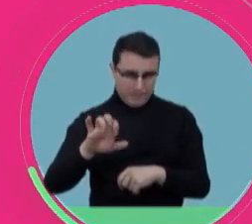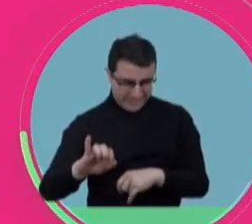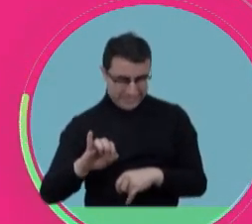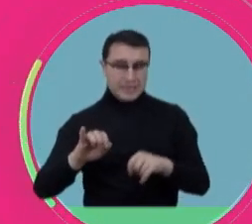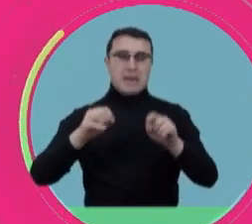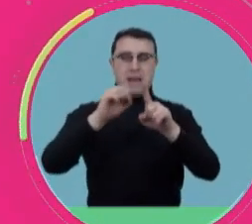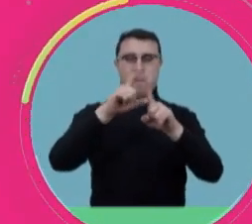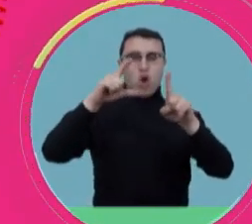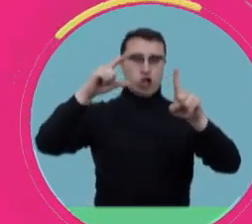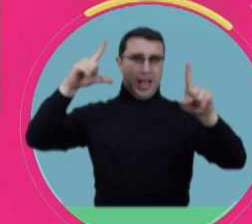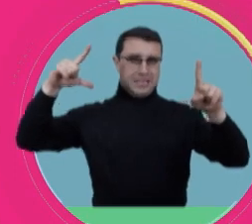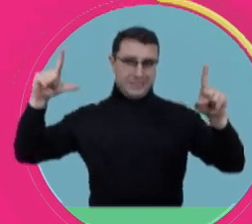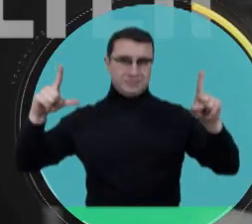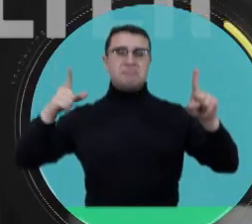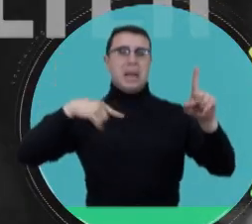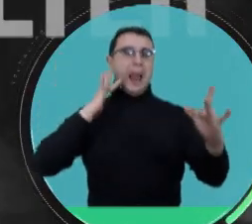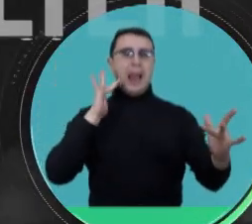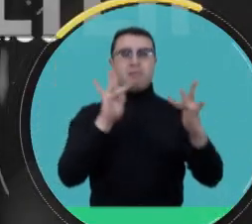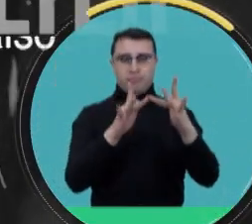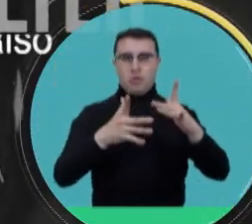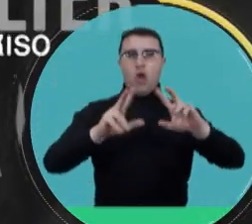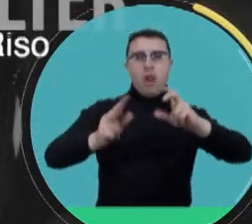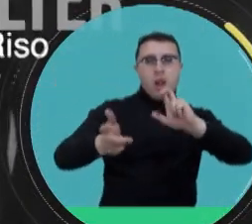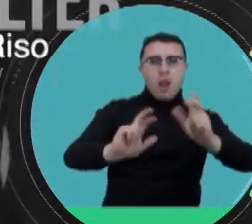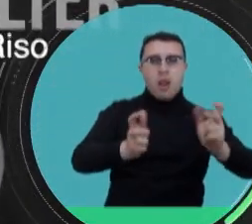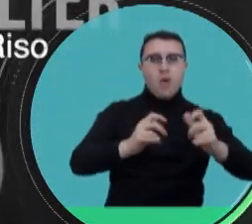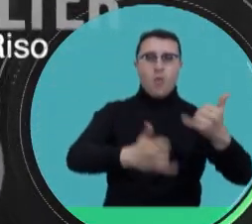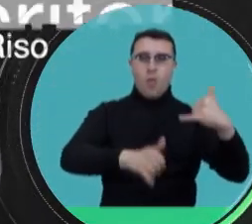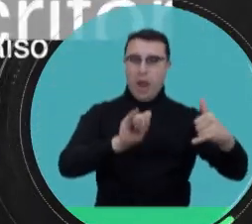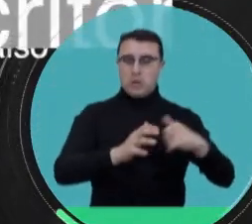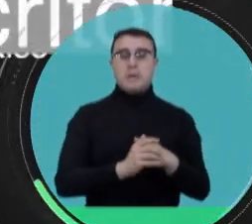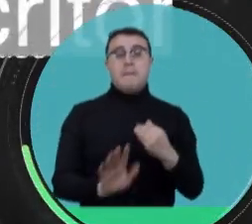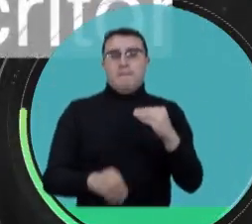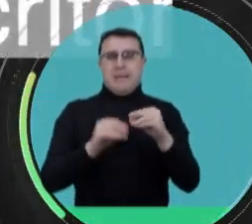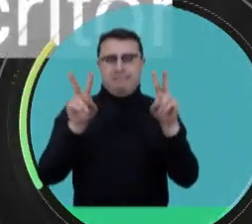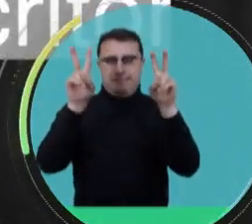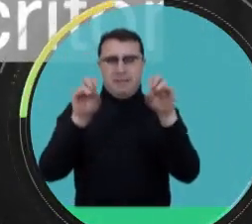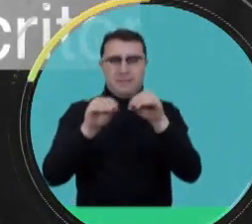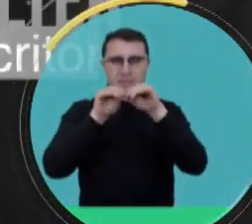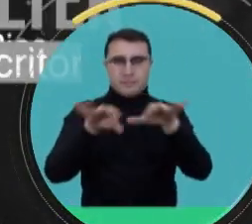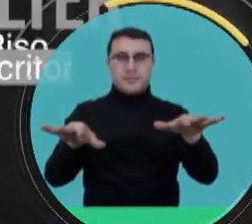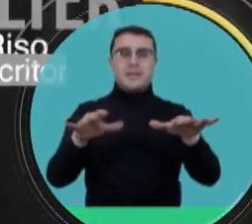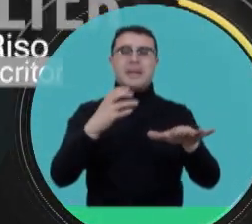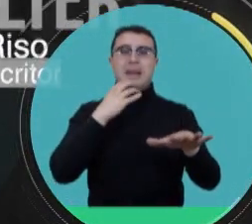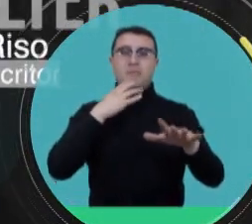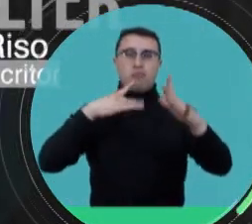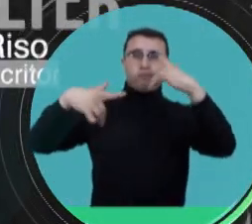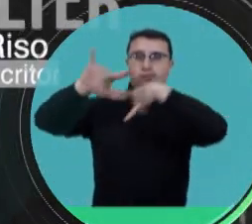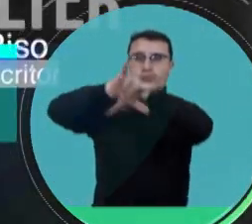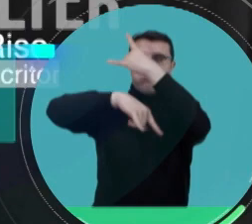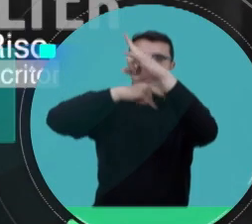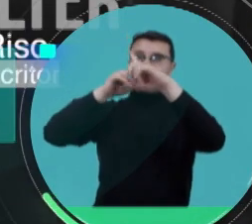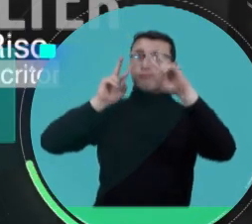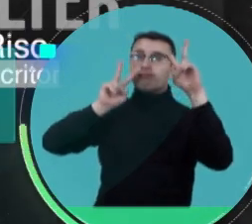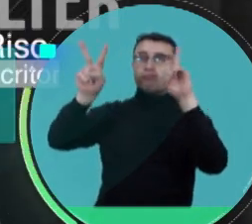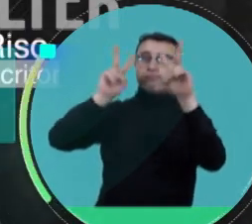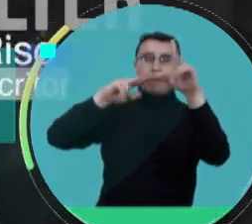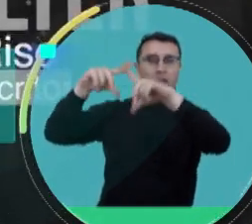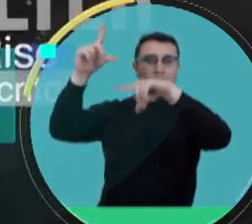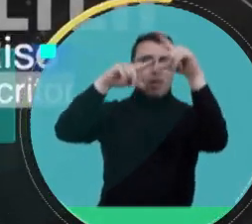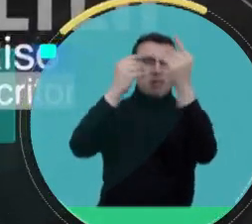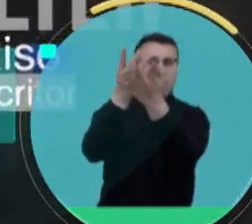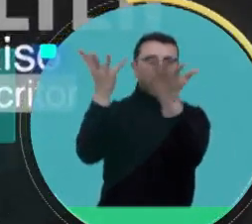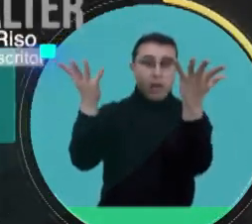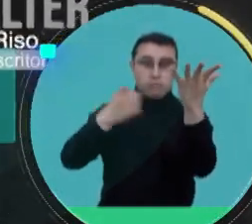que es es un podcast un video podcast especializado en videojuegos estamos también hablando de temas eh específicos como